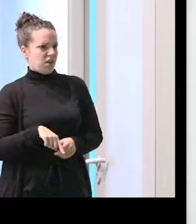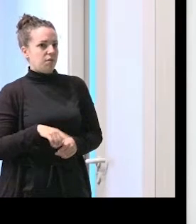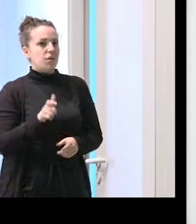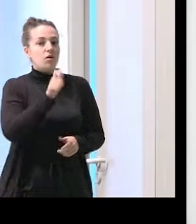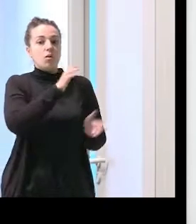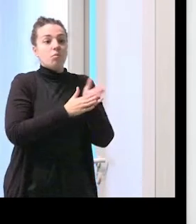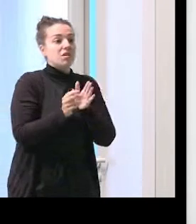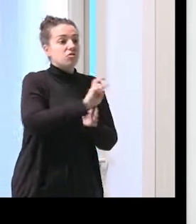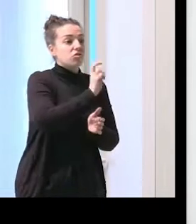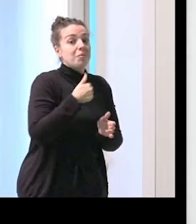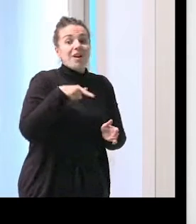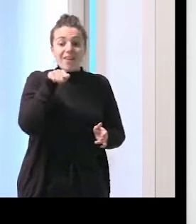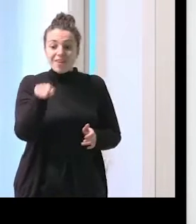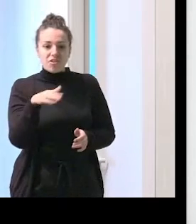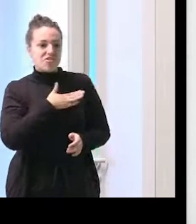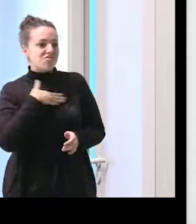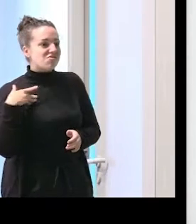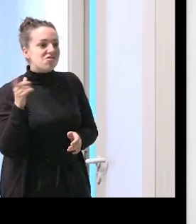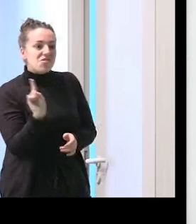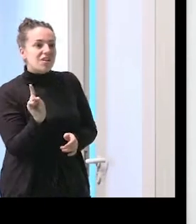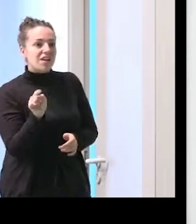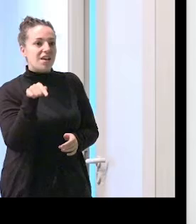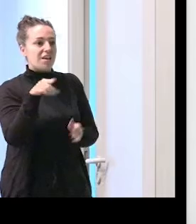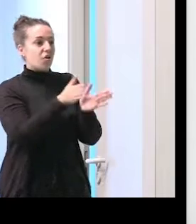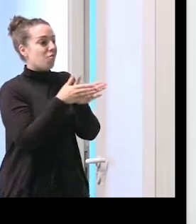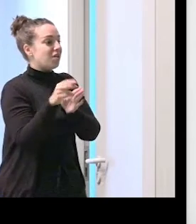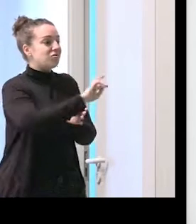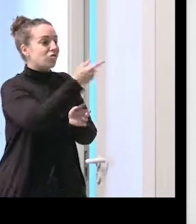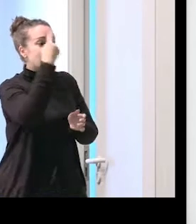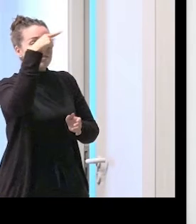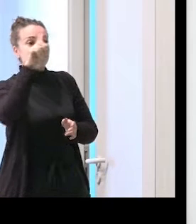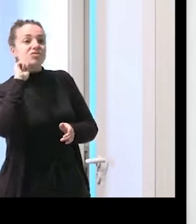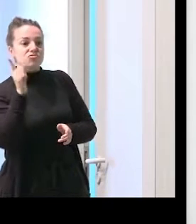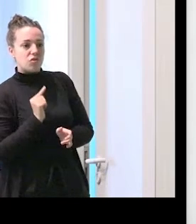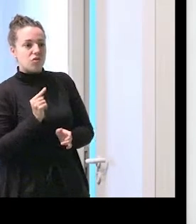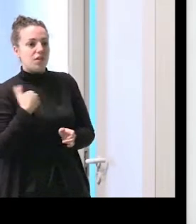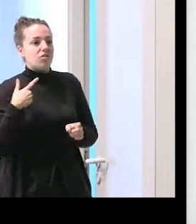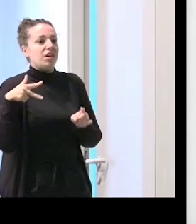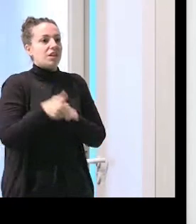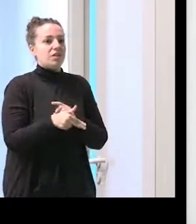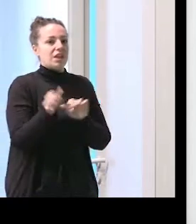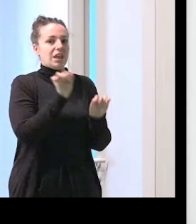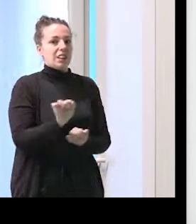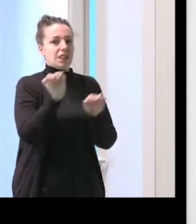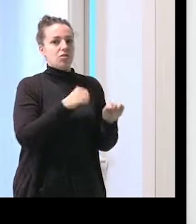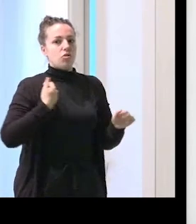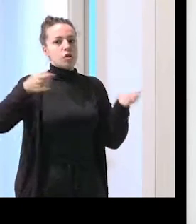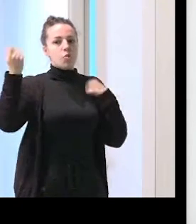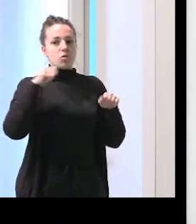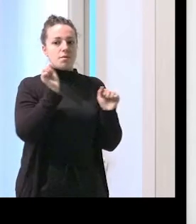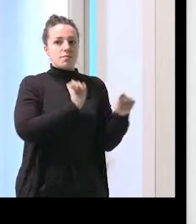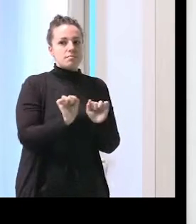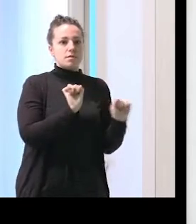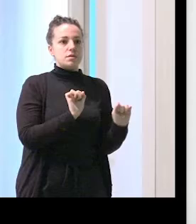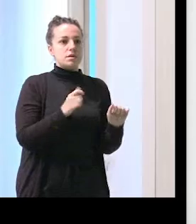que él no quería es que los demás supieran que era sordo. Y lo evitaba y tenía un trastorno en el comportamiento y se negaba a hacer